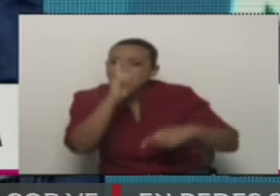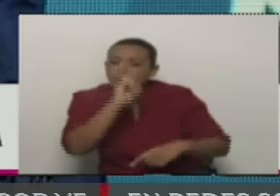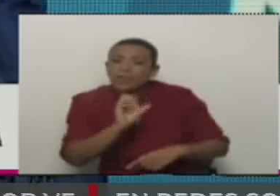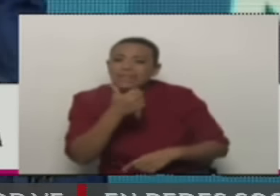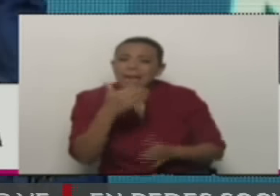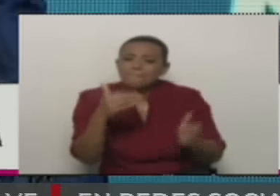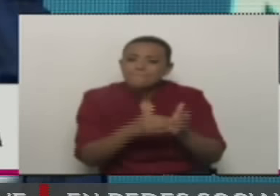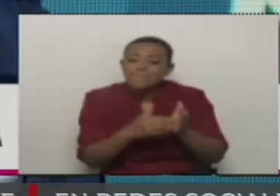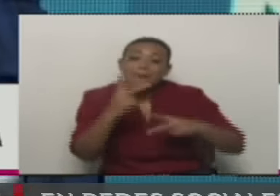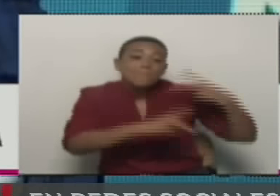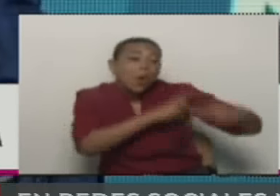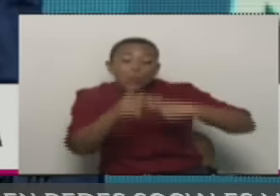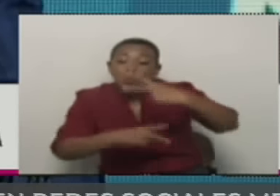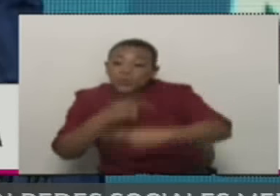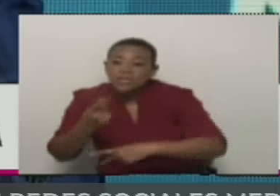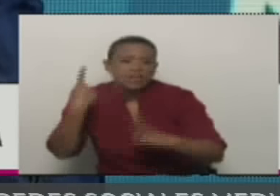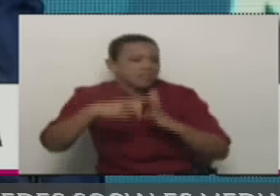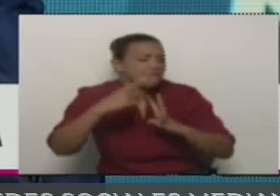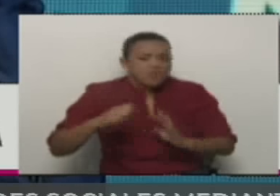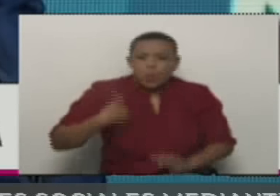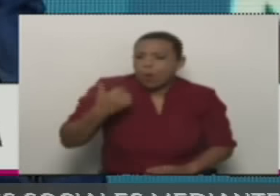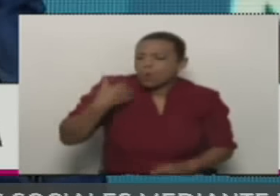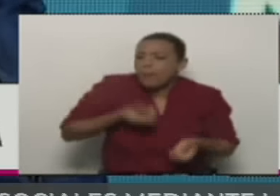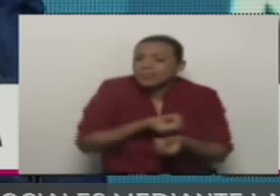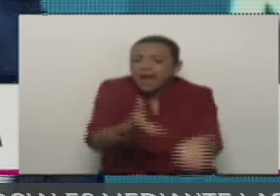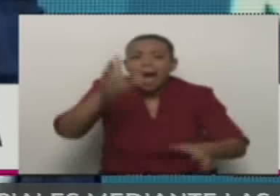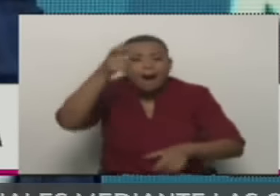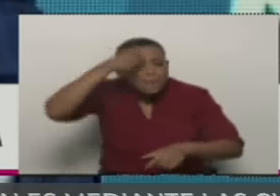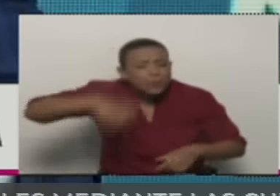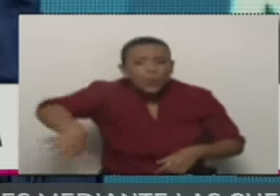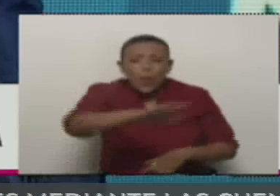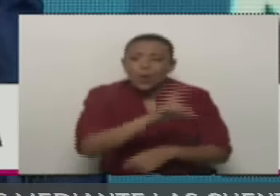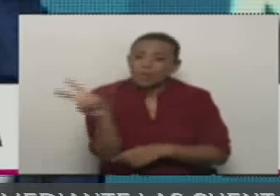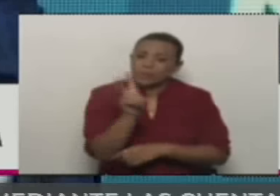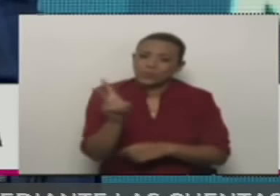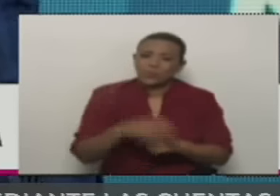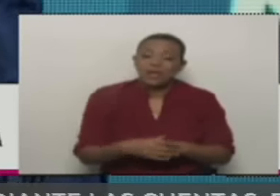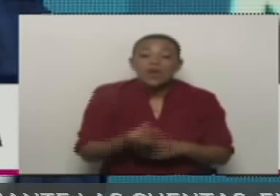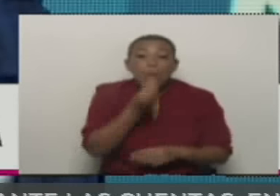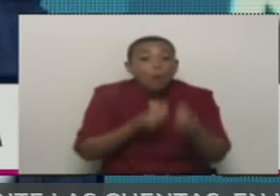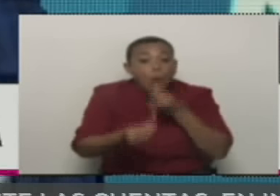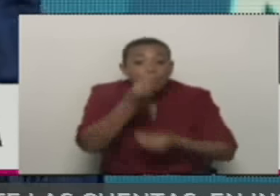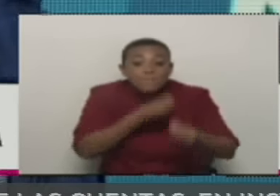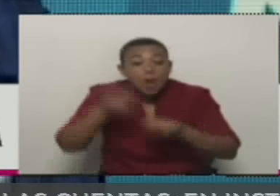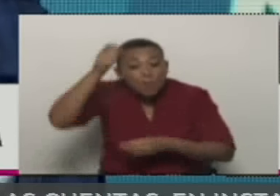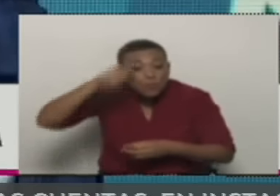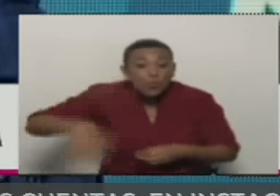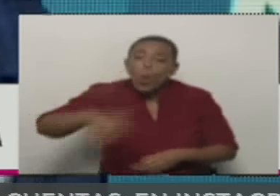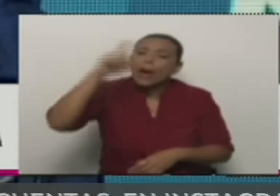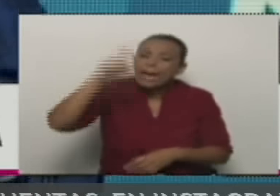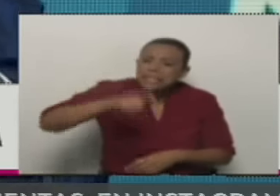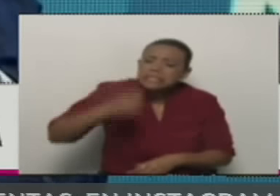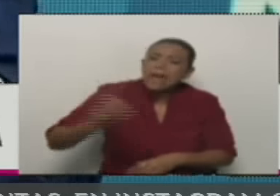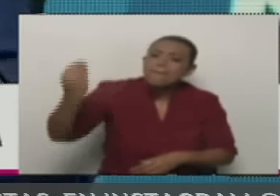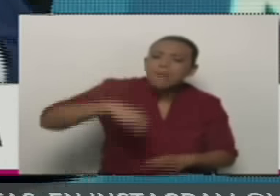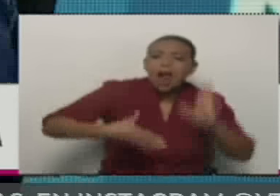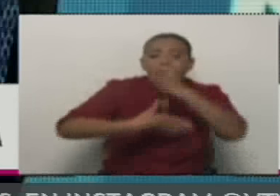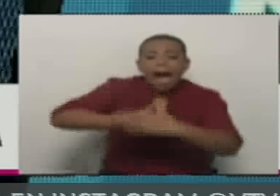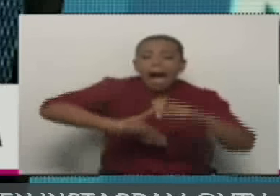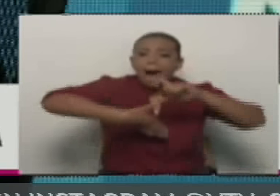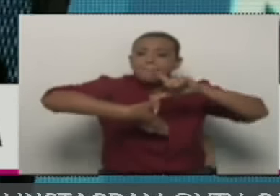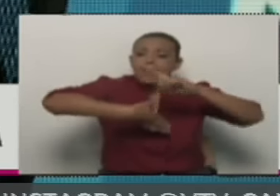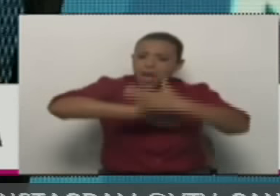hectáreas productivas de alimento para el pueblo de Venezuela y de alimento para los pueblos que necesitan en América Latina.